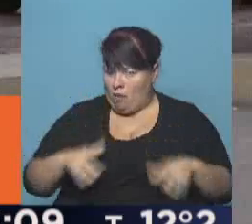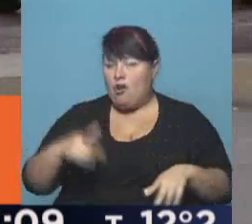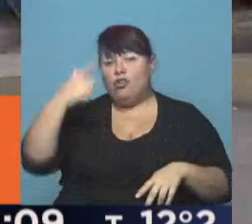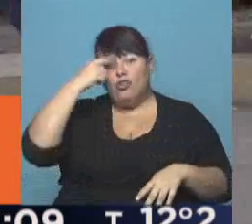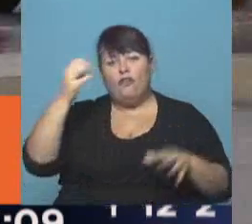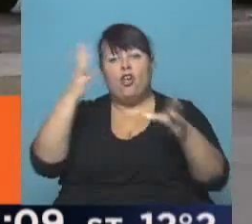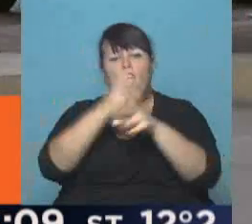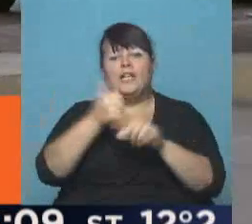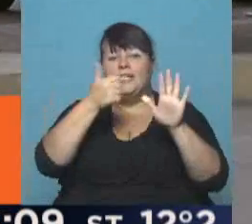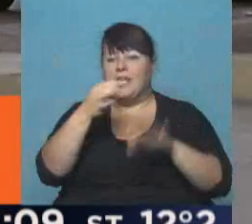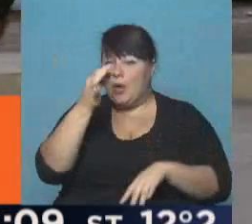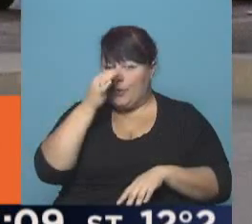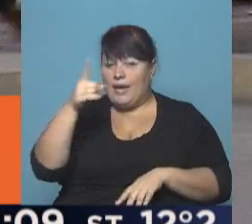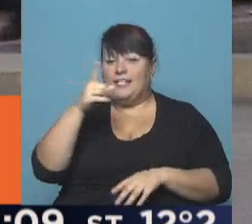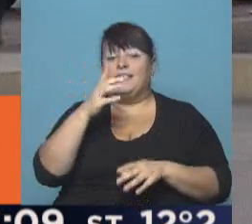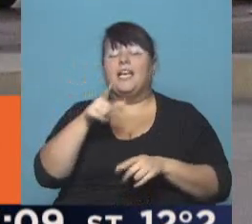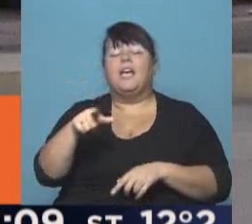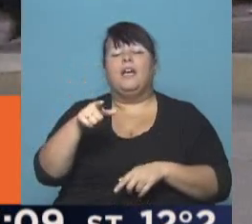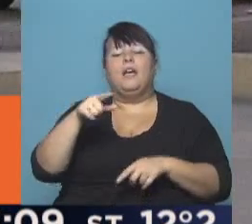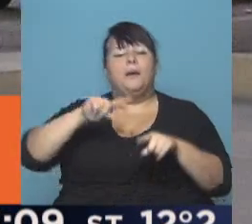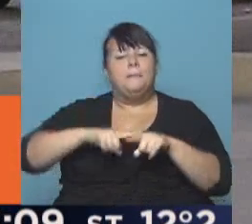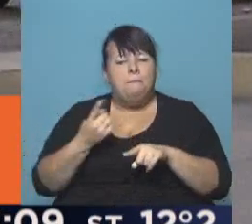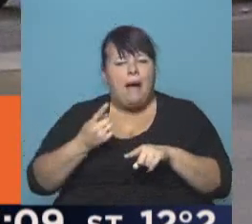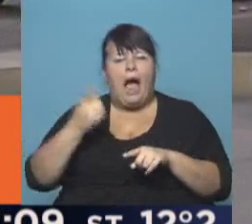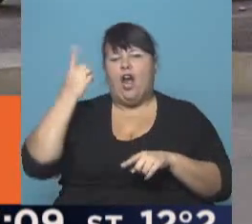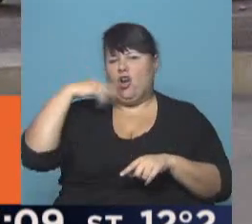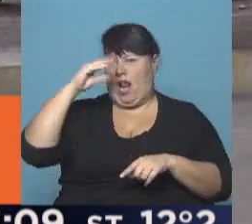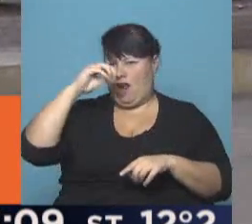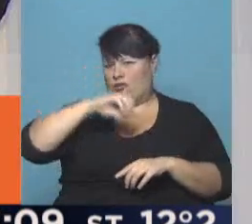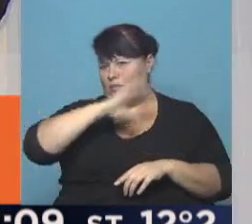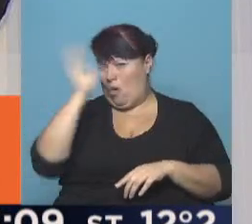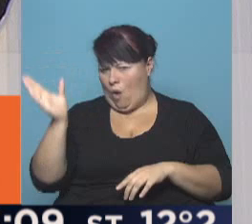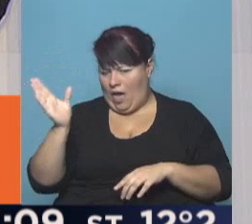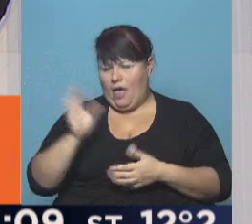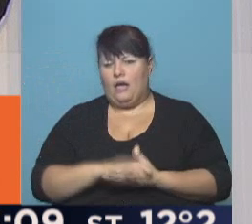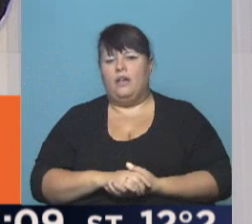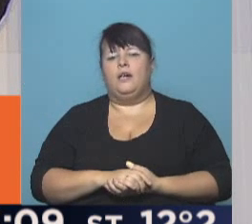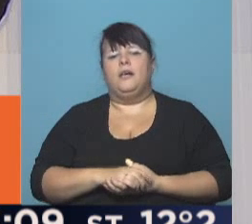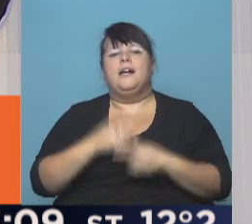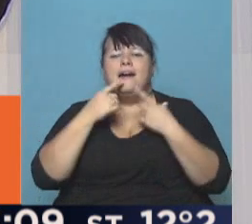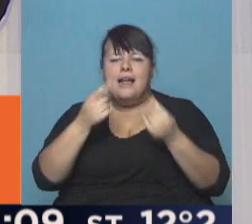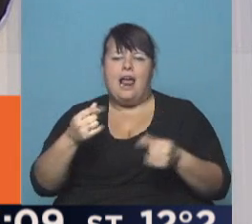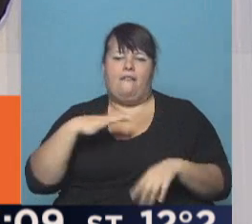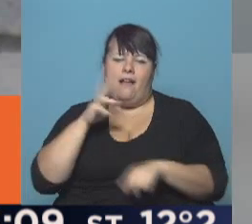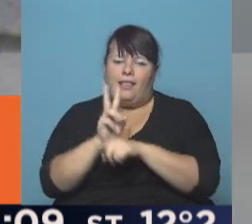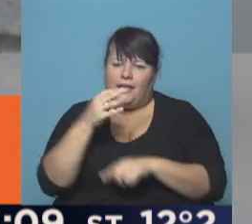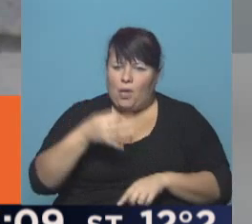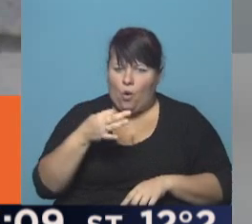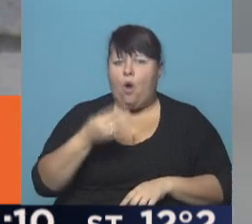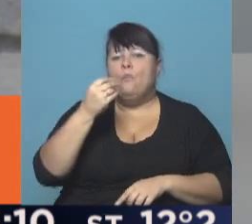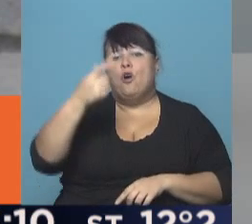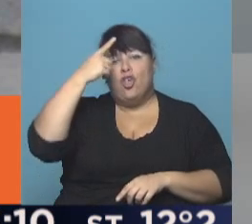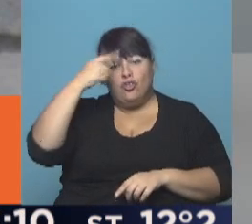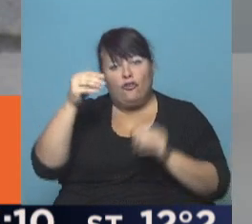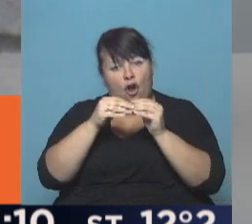choferes de las líneas 620 de colectivos realizaron un paro durante las horas de la madrugada reclamo de seguridad luego de que